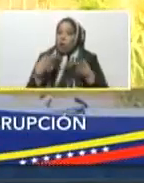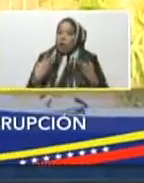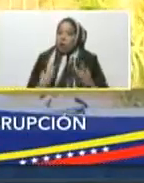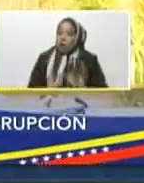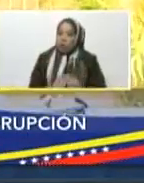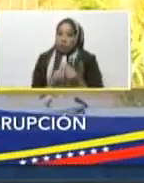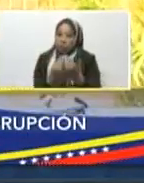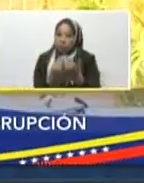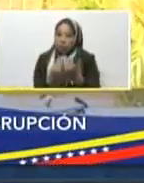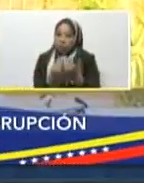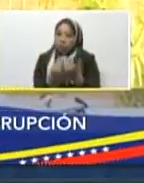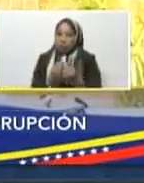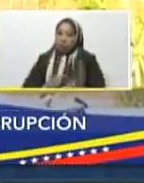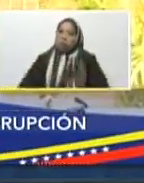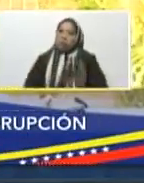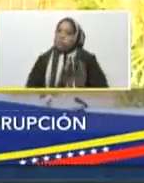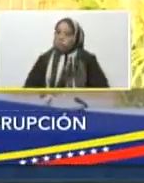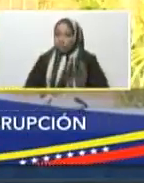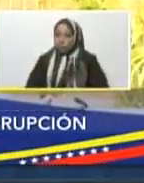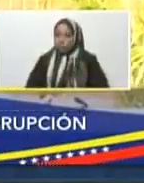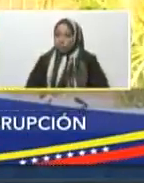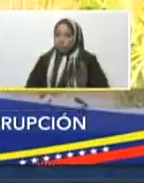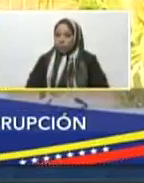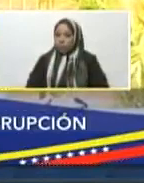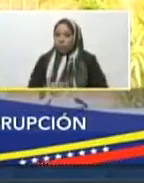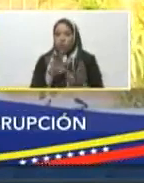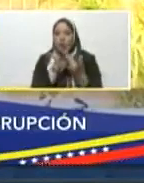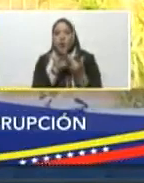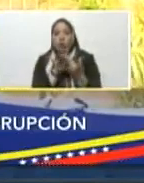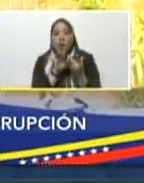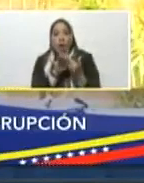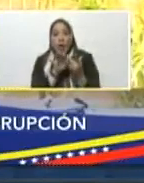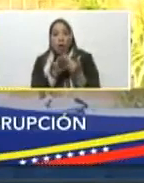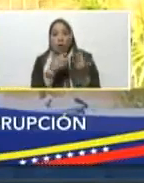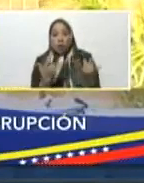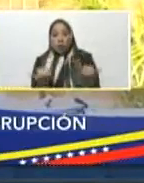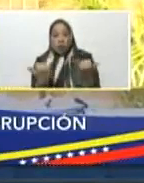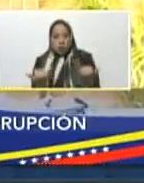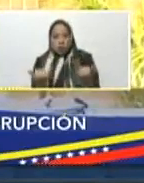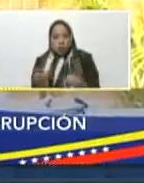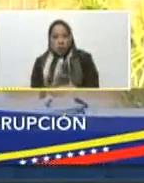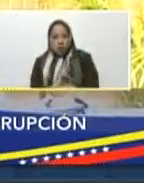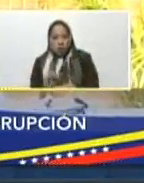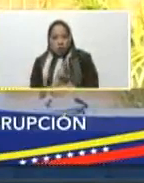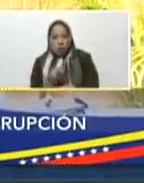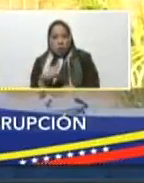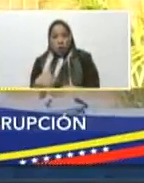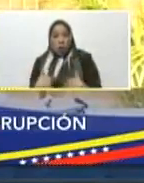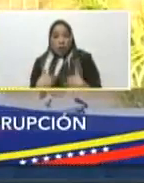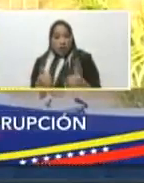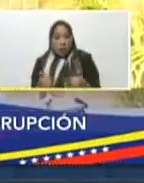siempre con la gente. Bueno, vámonos directo hoy, precisamente día de salud,